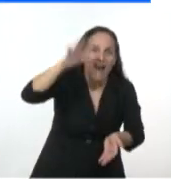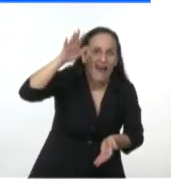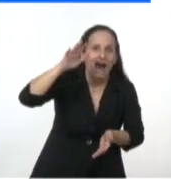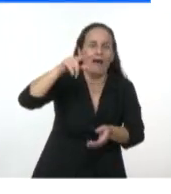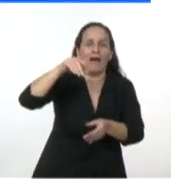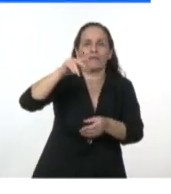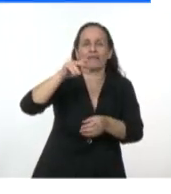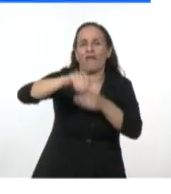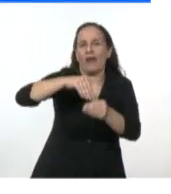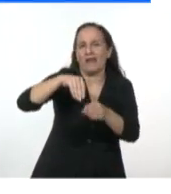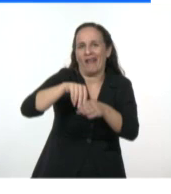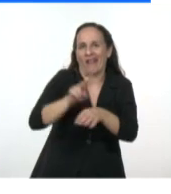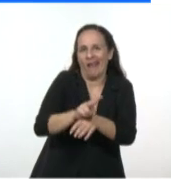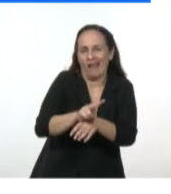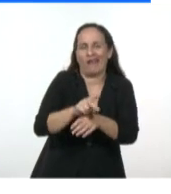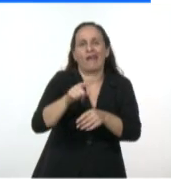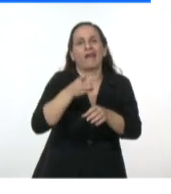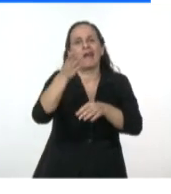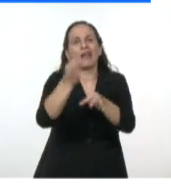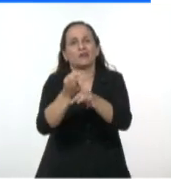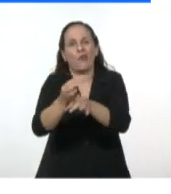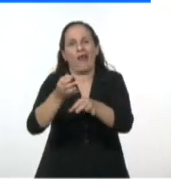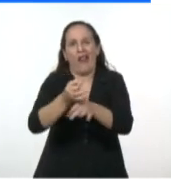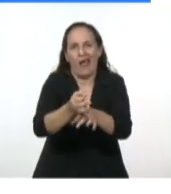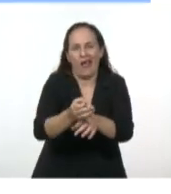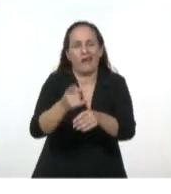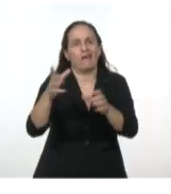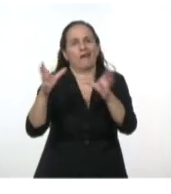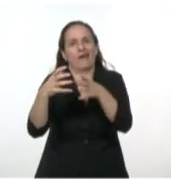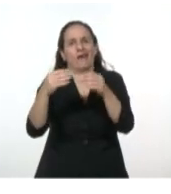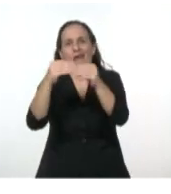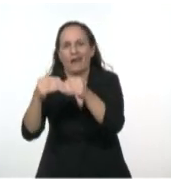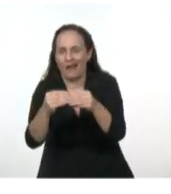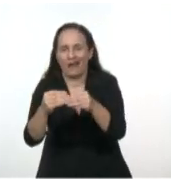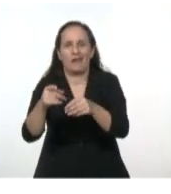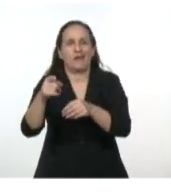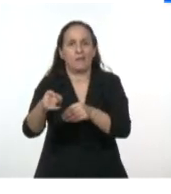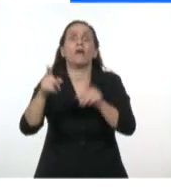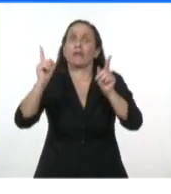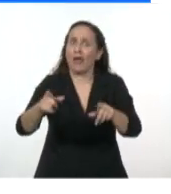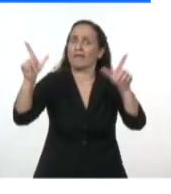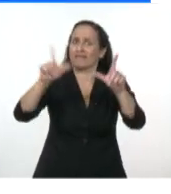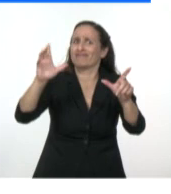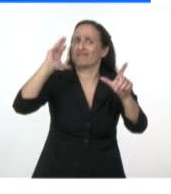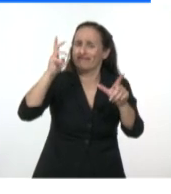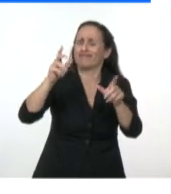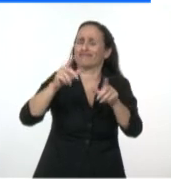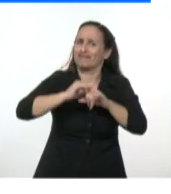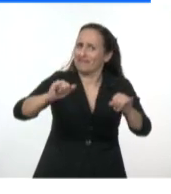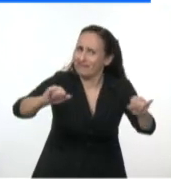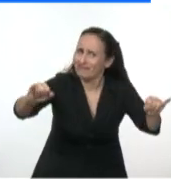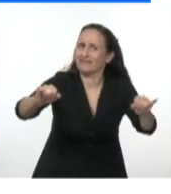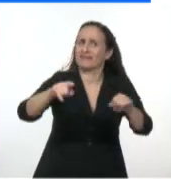la crianza o el pasaje por la escuela, nuestro grupo de pares e inclusive también los medios de comunicación,